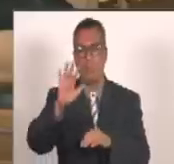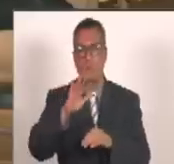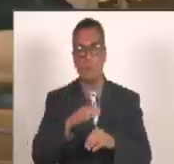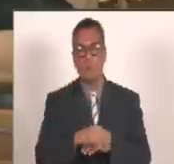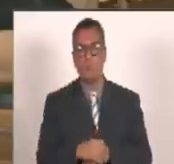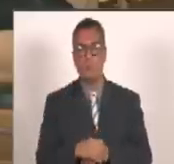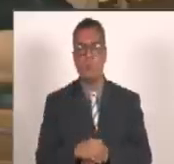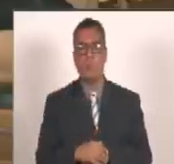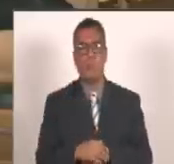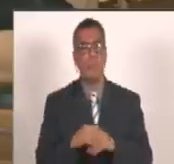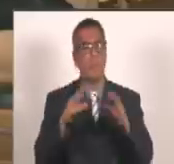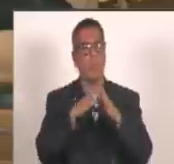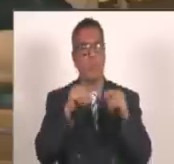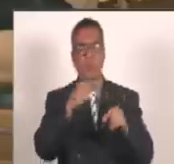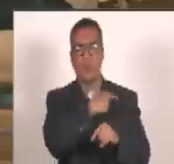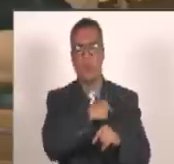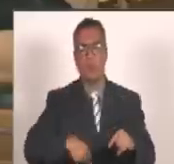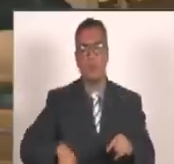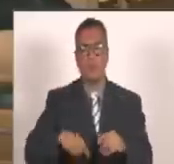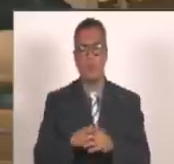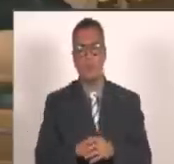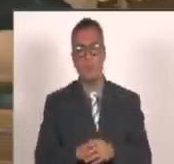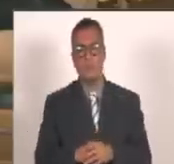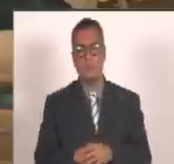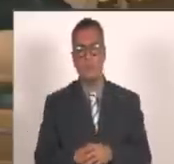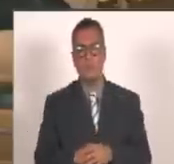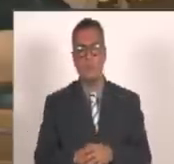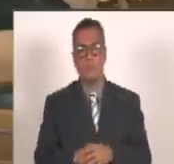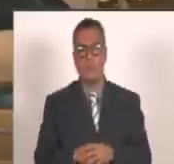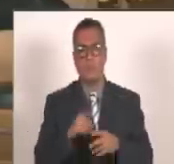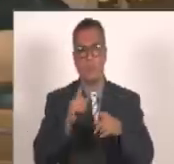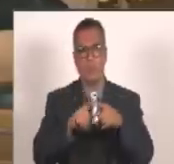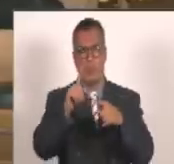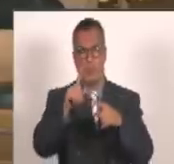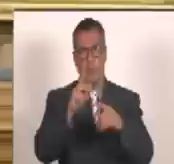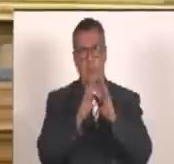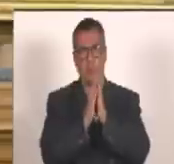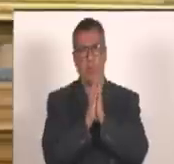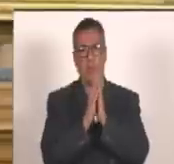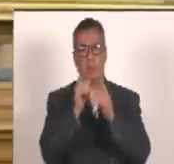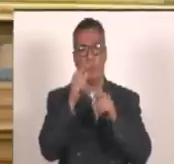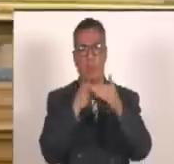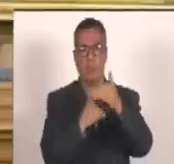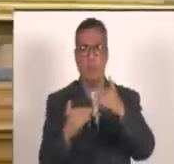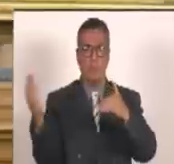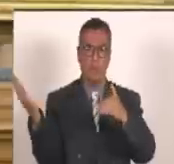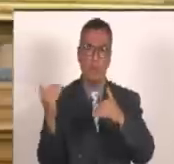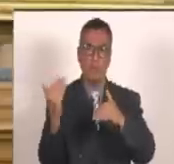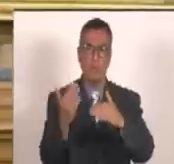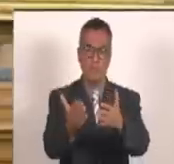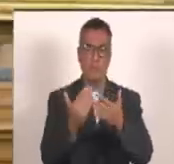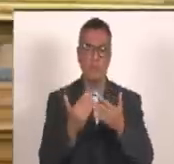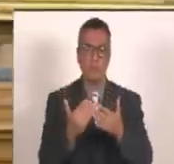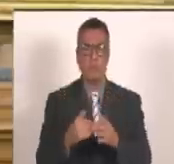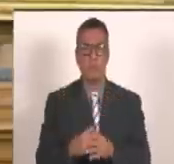Bolivariana de Venezuela. Es todo, ciudadano presidente. Un segundo, secretaria, por favor, suba al estrado un segundo.